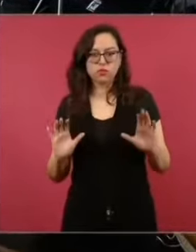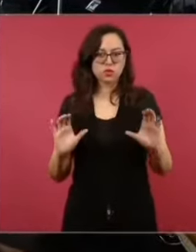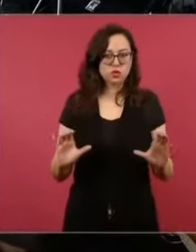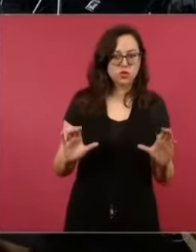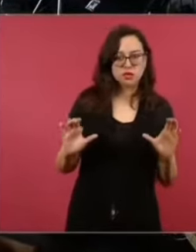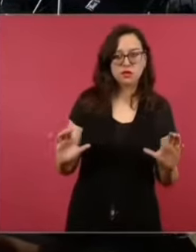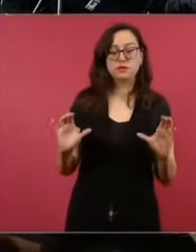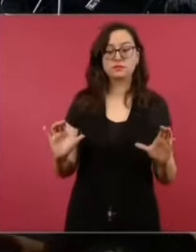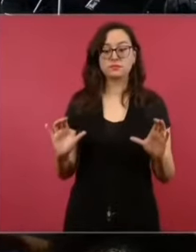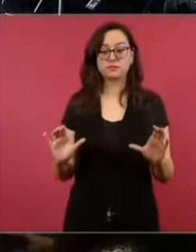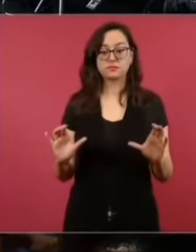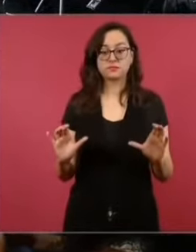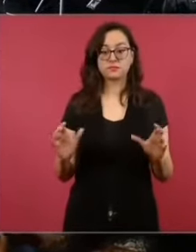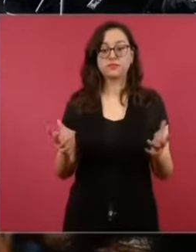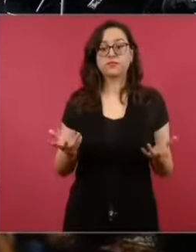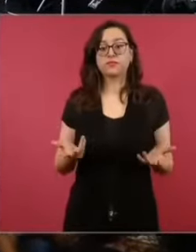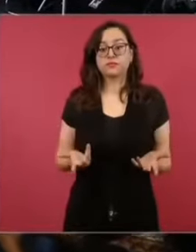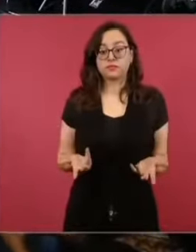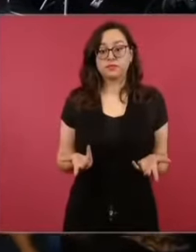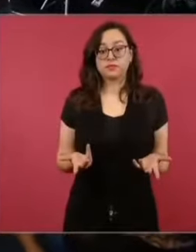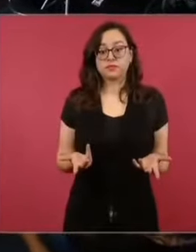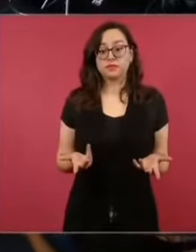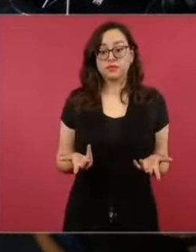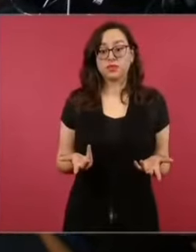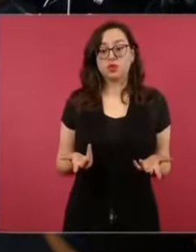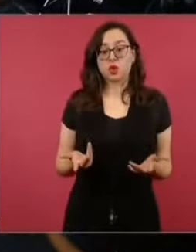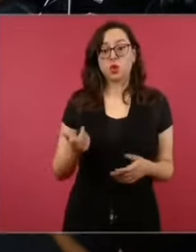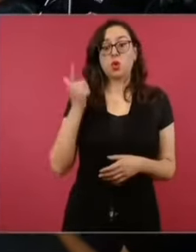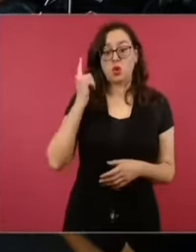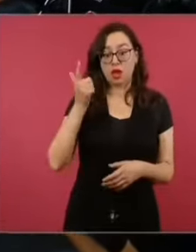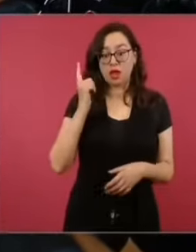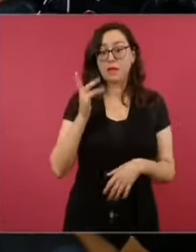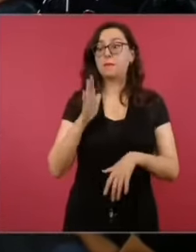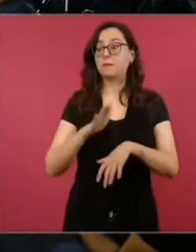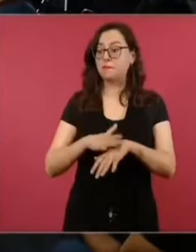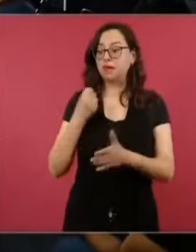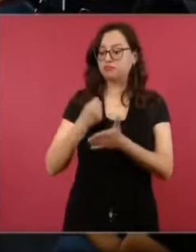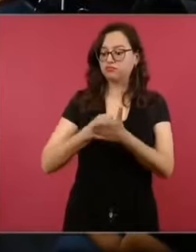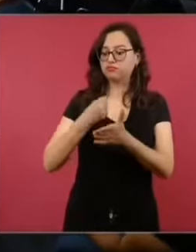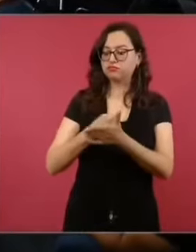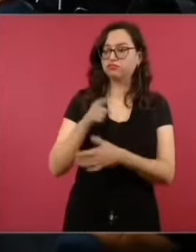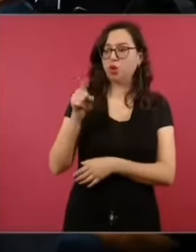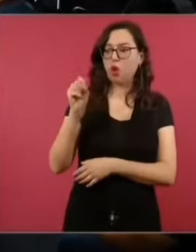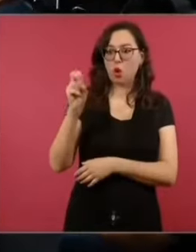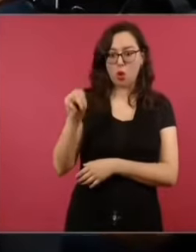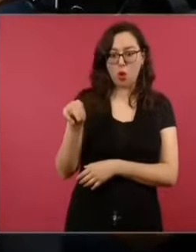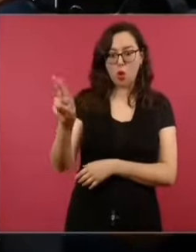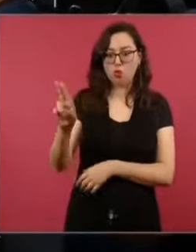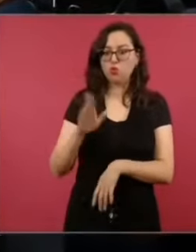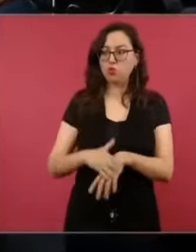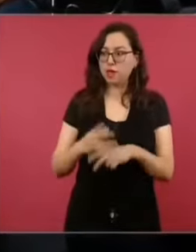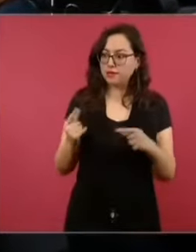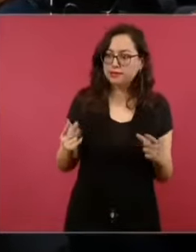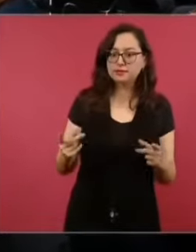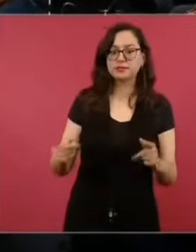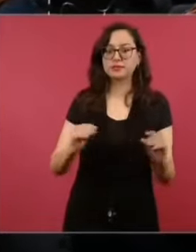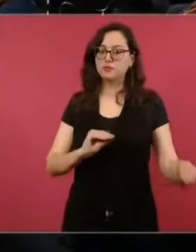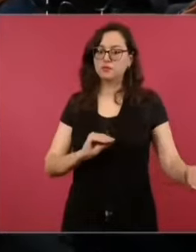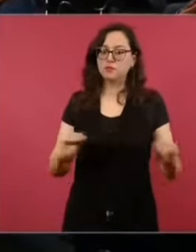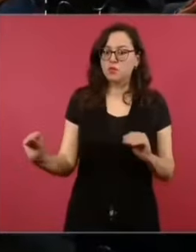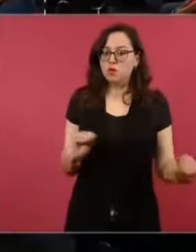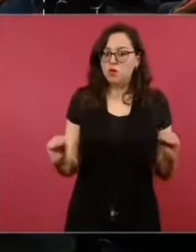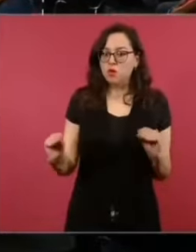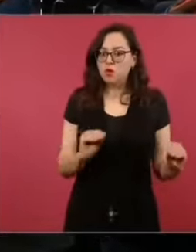Ojalá y haya más activismo de Naciones Unidas para